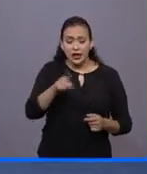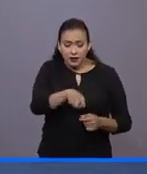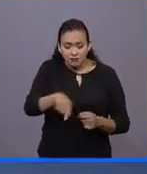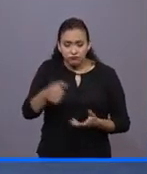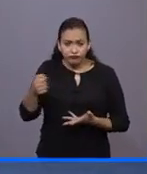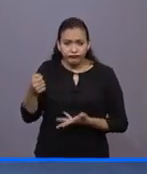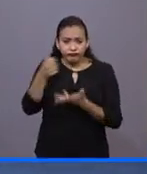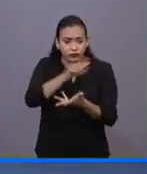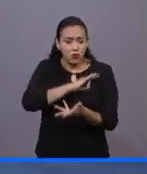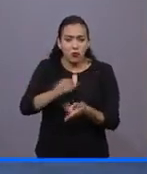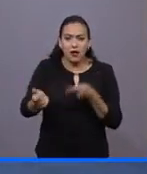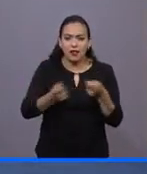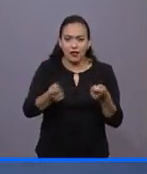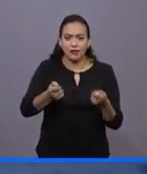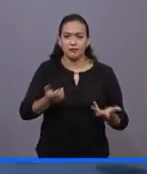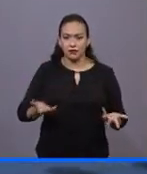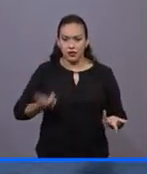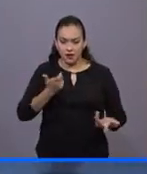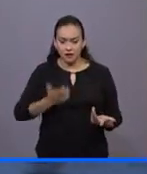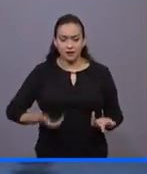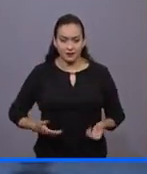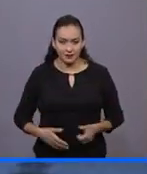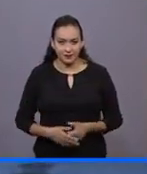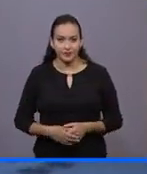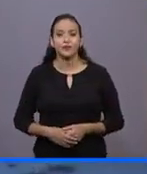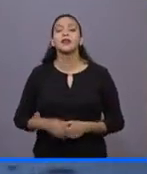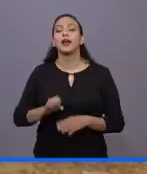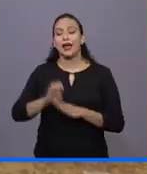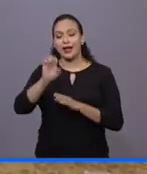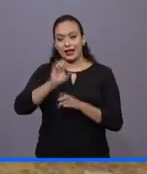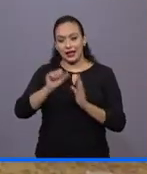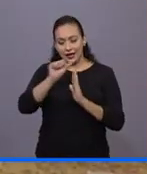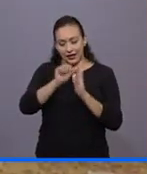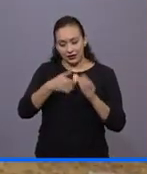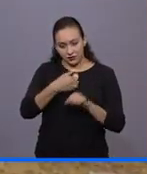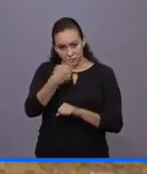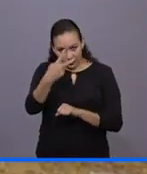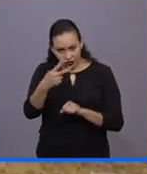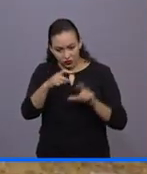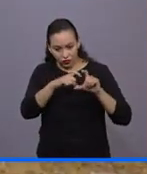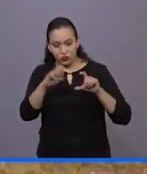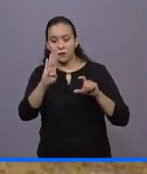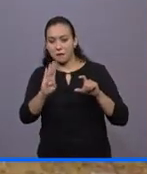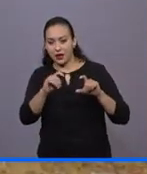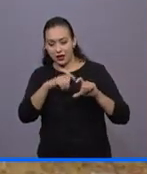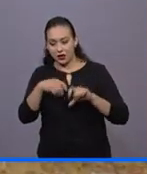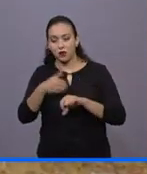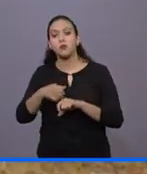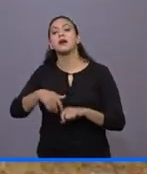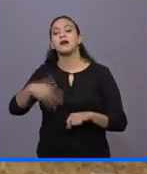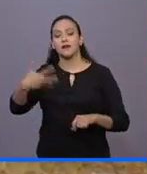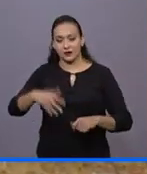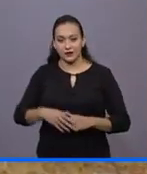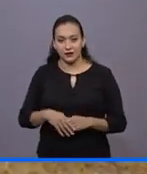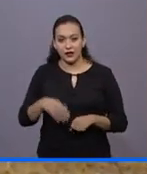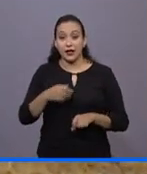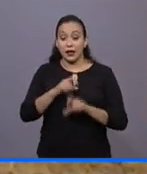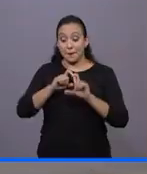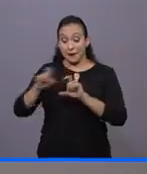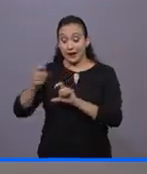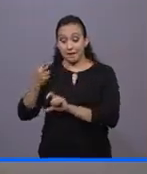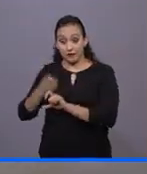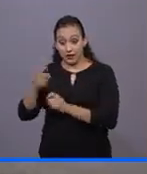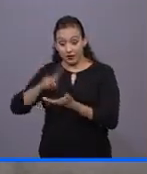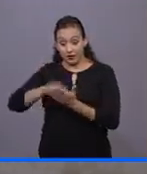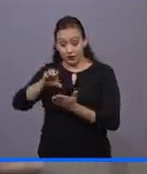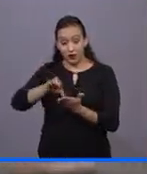directamente asignaciones presupuestales. Explicó que el artículo 2, apartado B, fracción 15ª, párrafo 2 de